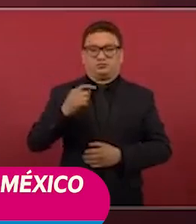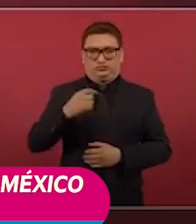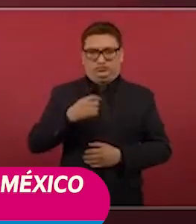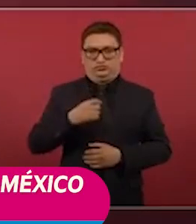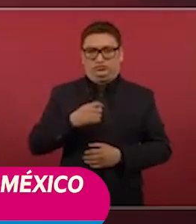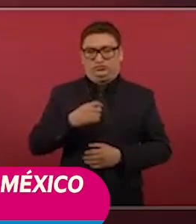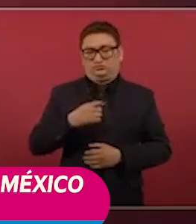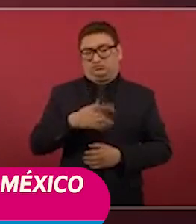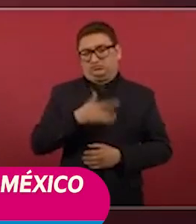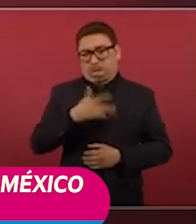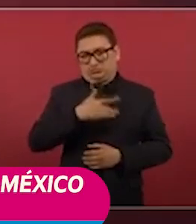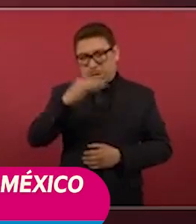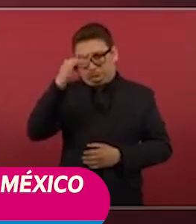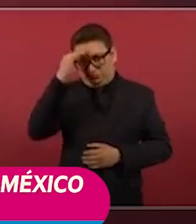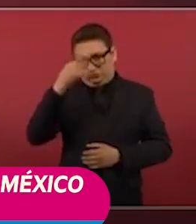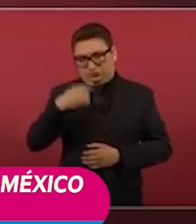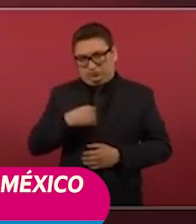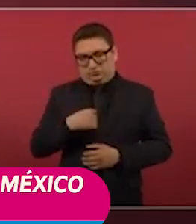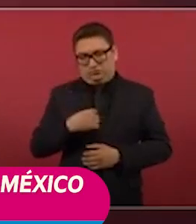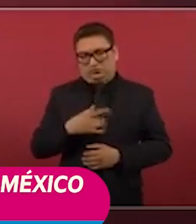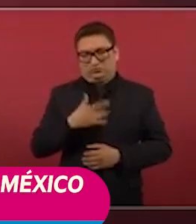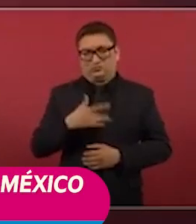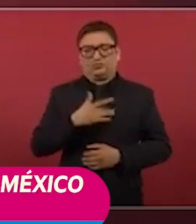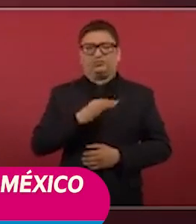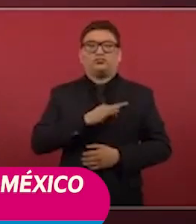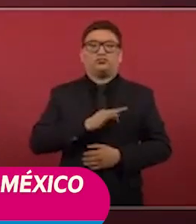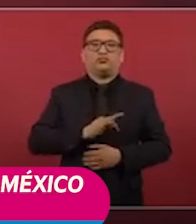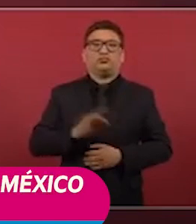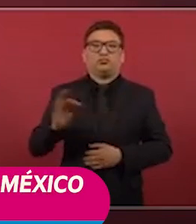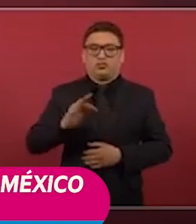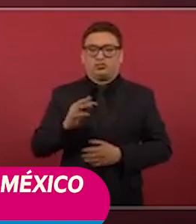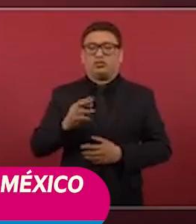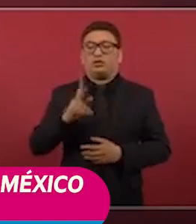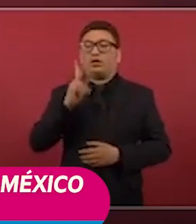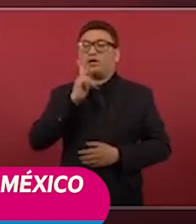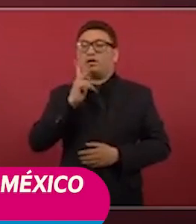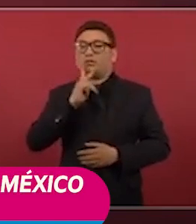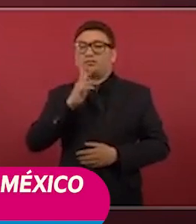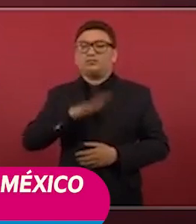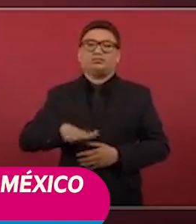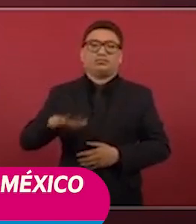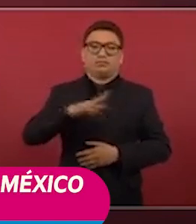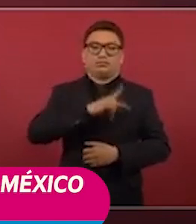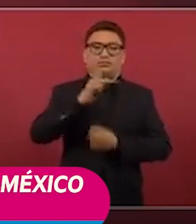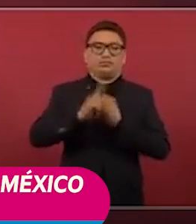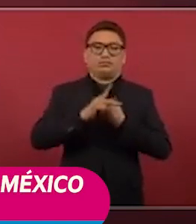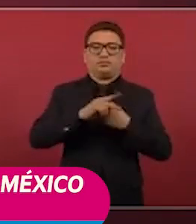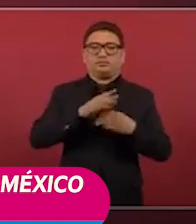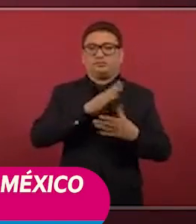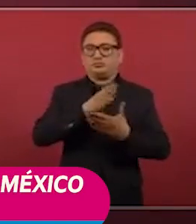que podríamos hacer un recorrido por el país.